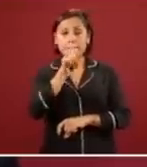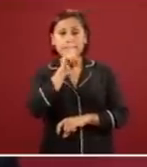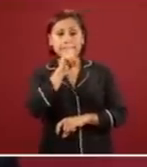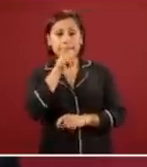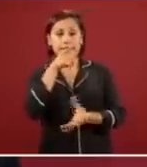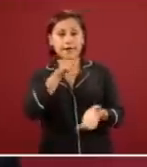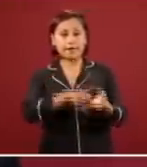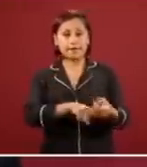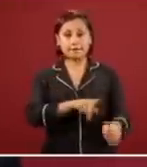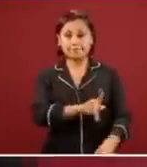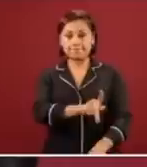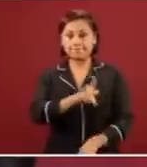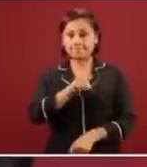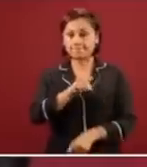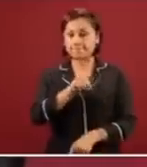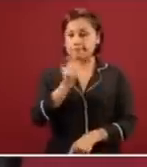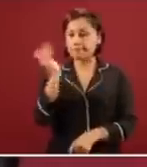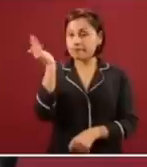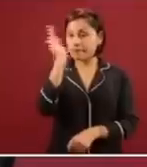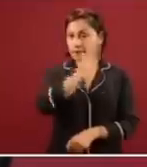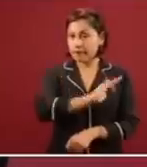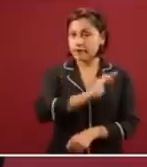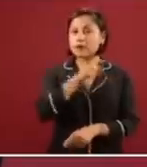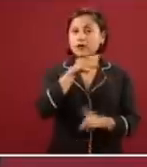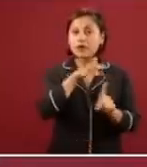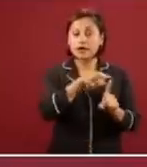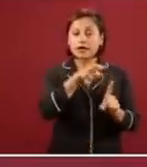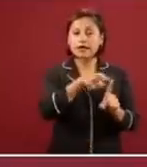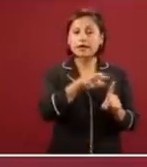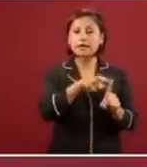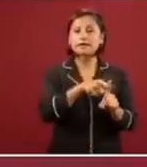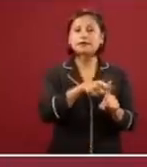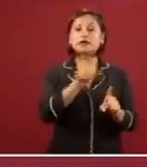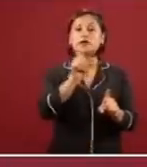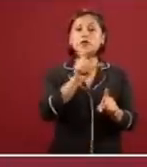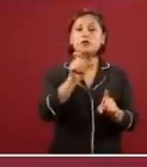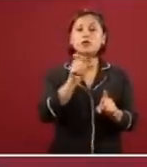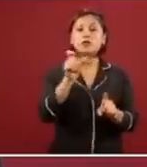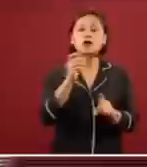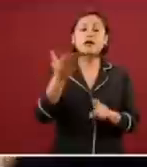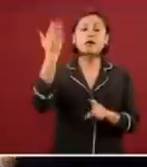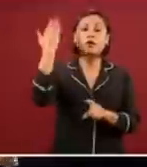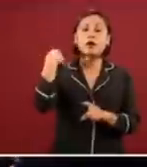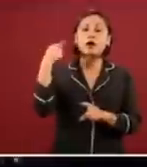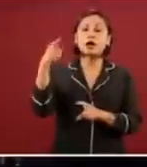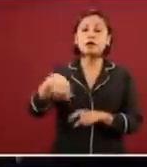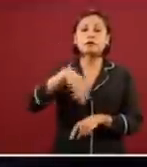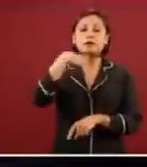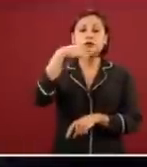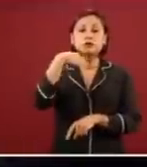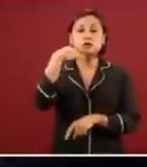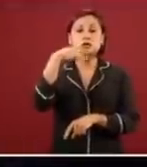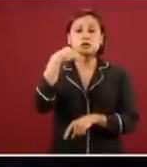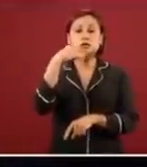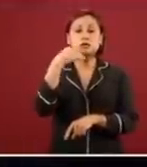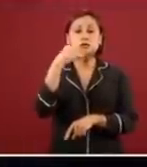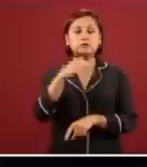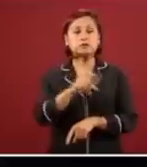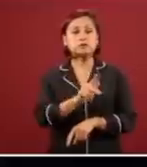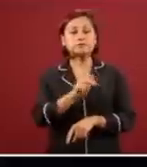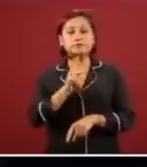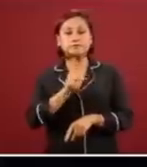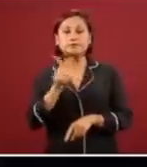operaciones y que sirvieron de base como vehículo para casos de corrupción. La estafa maestra es un buen ejemplo de ello. El segundo tiene que